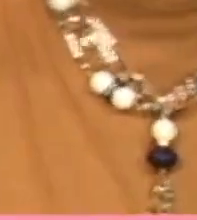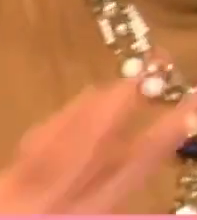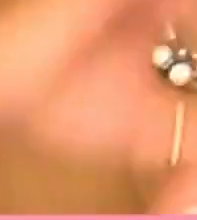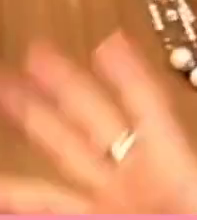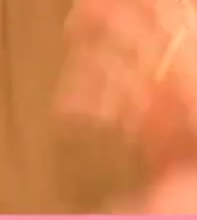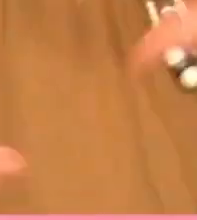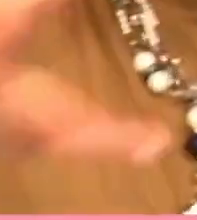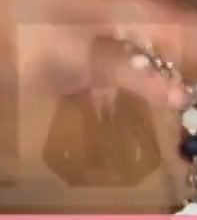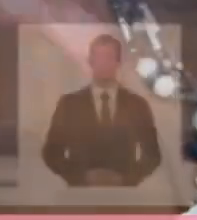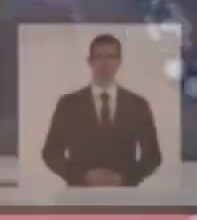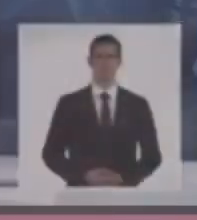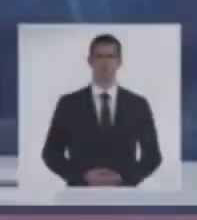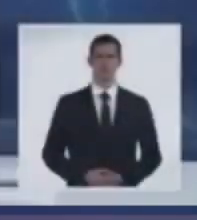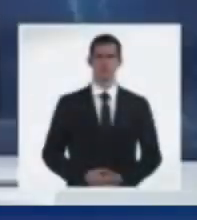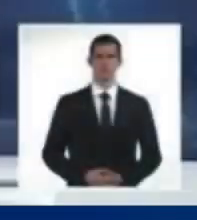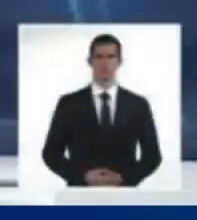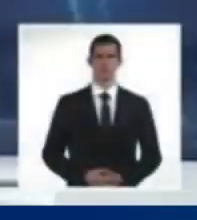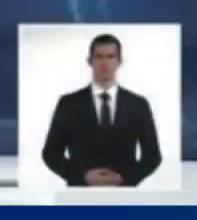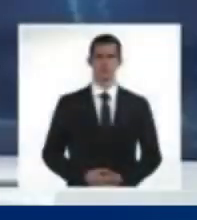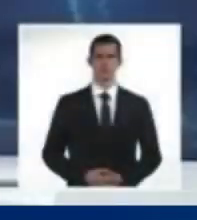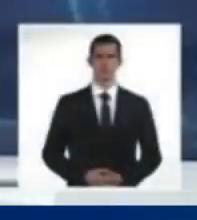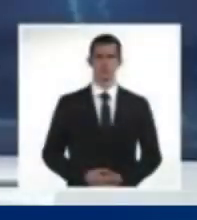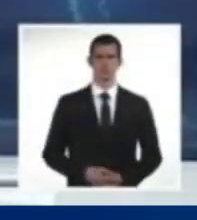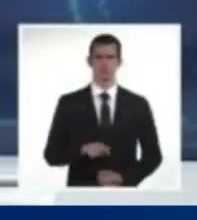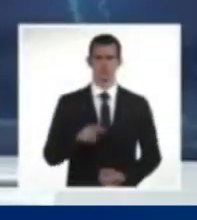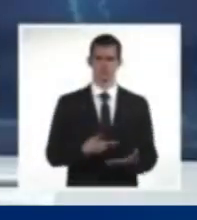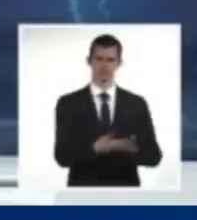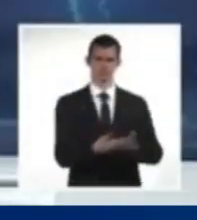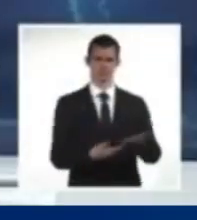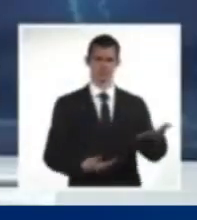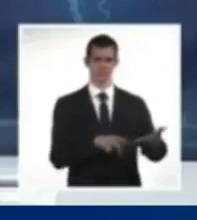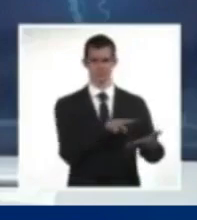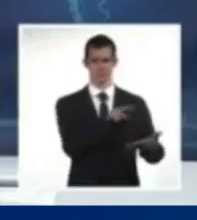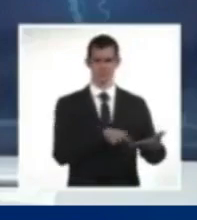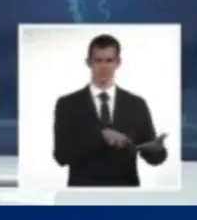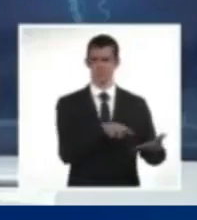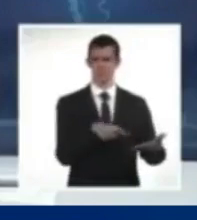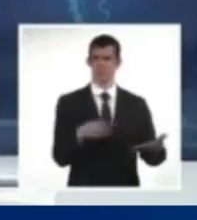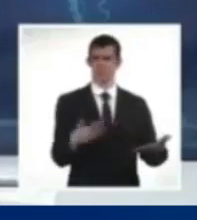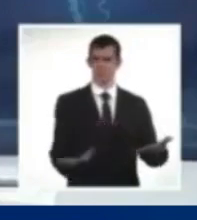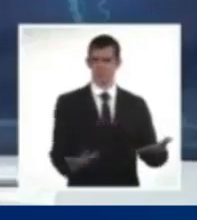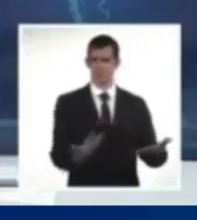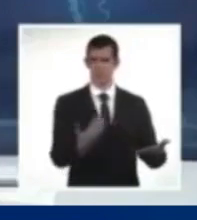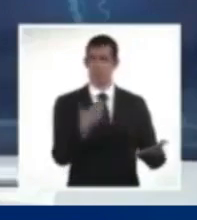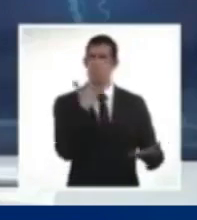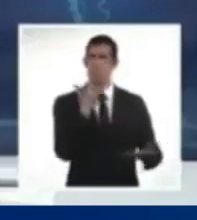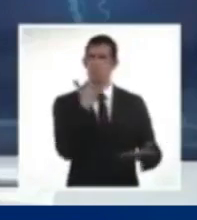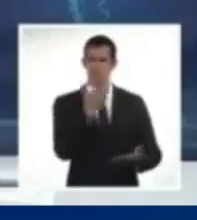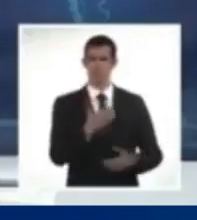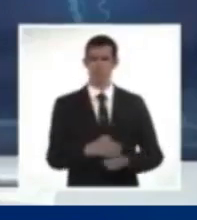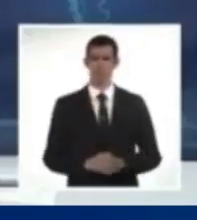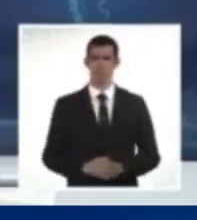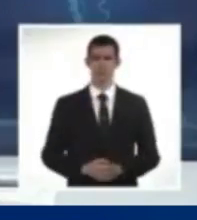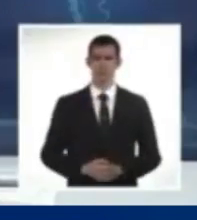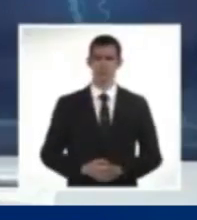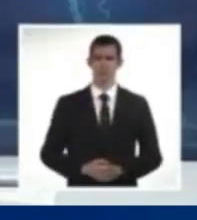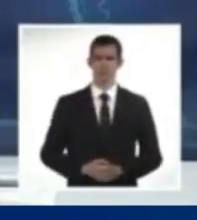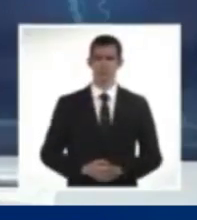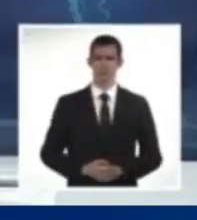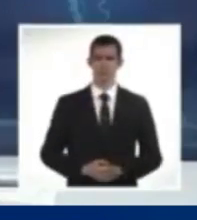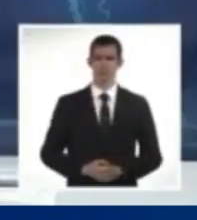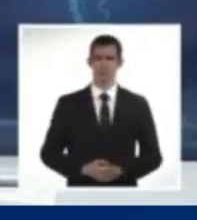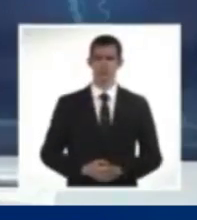imágenes. Ellos hacen una mezcla de la verdad y la mentira, pero sí se suscitó un incidente y sí mataron a uno de